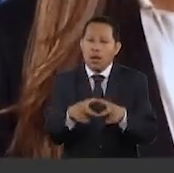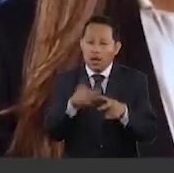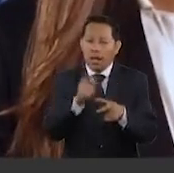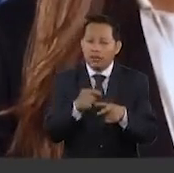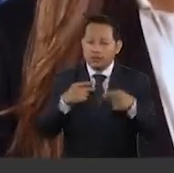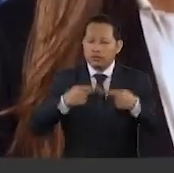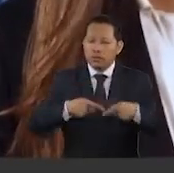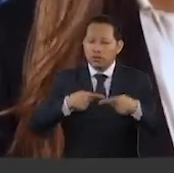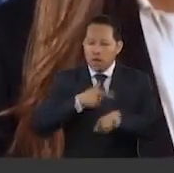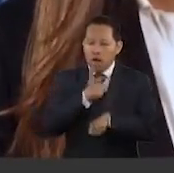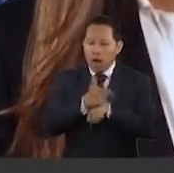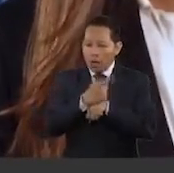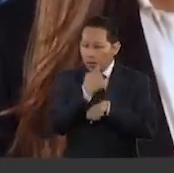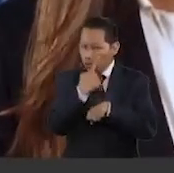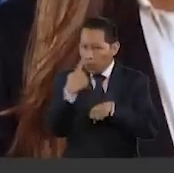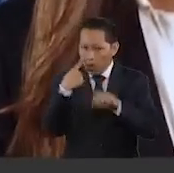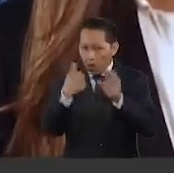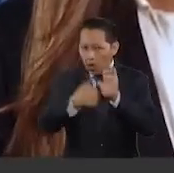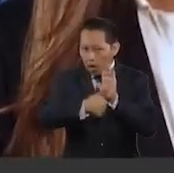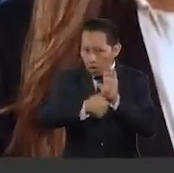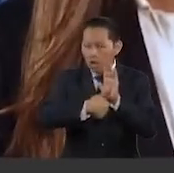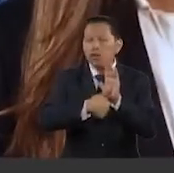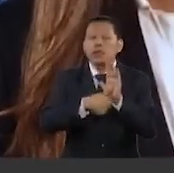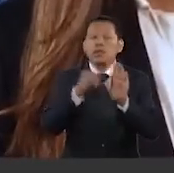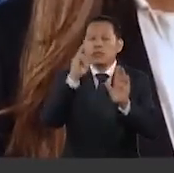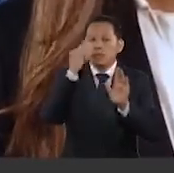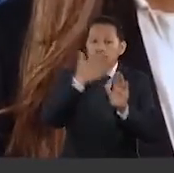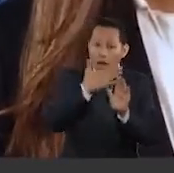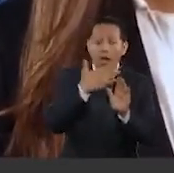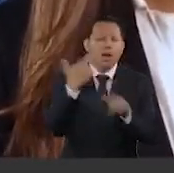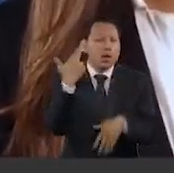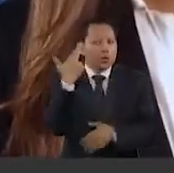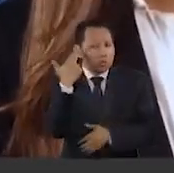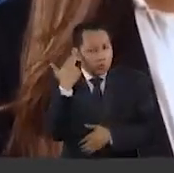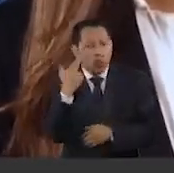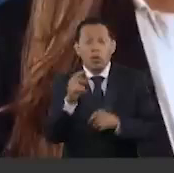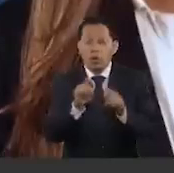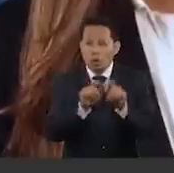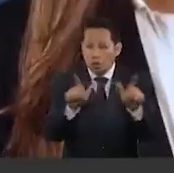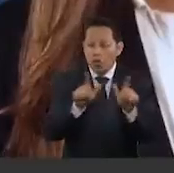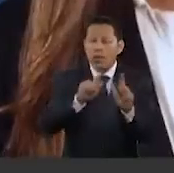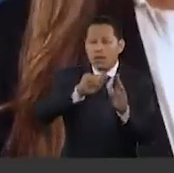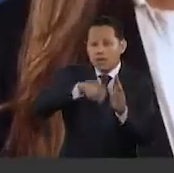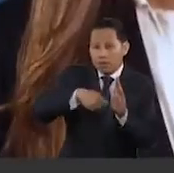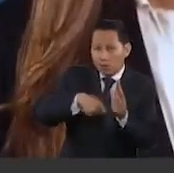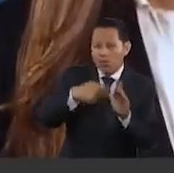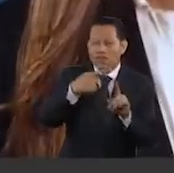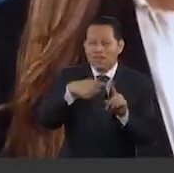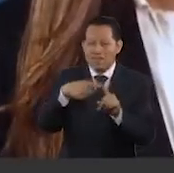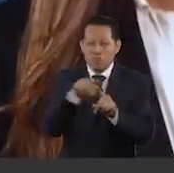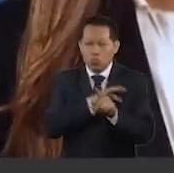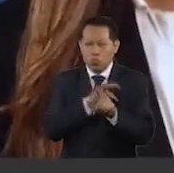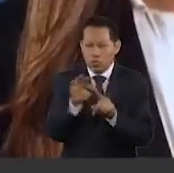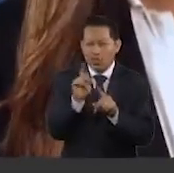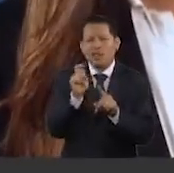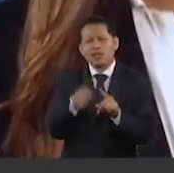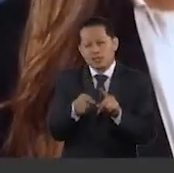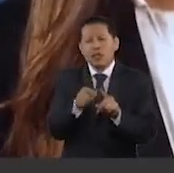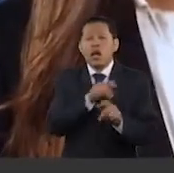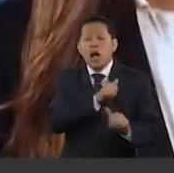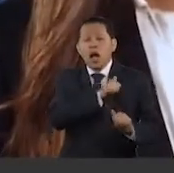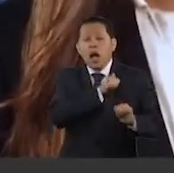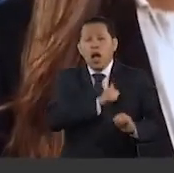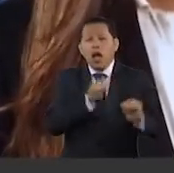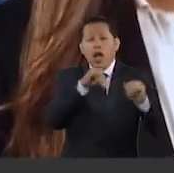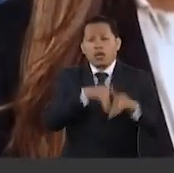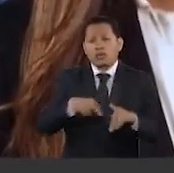físicas, así como en la generación de imágenes, sonidos o videos. Además, promueve el uso de estas herramientas por agencias gubernamentales para el